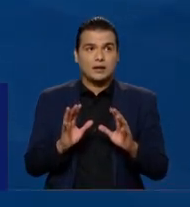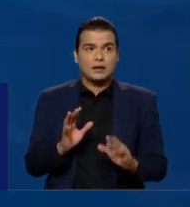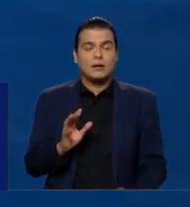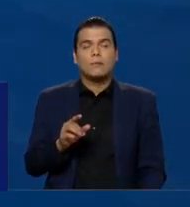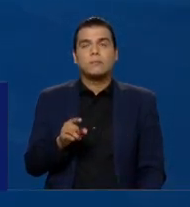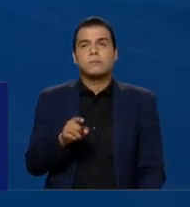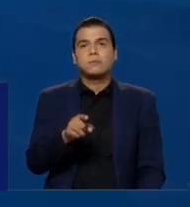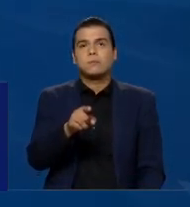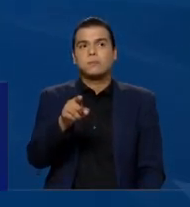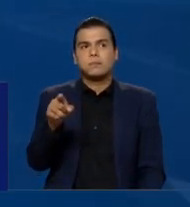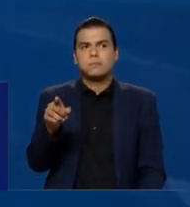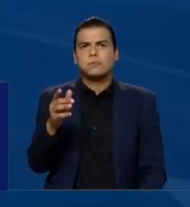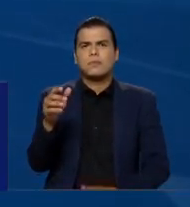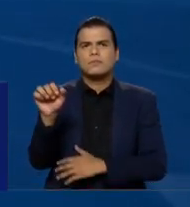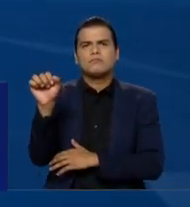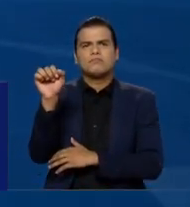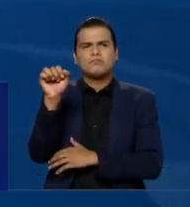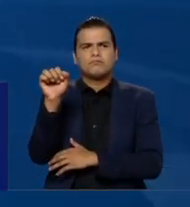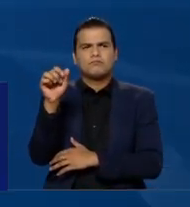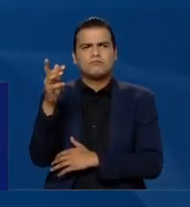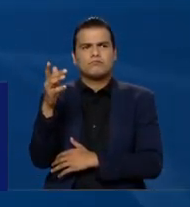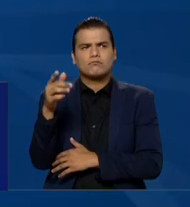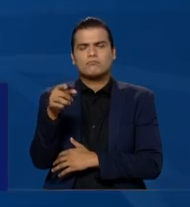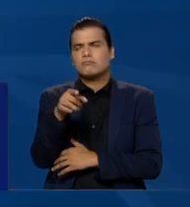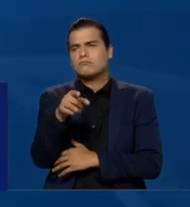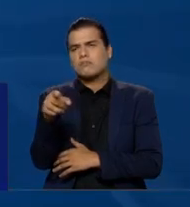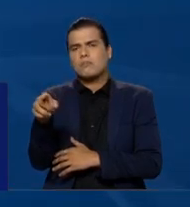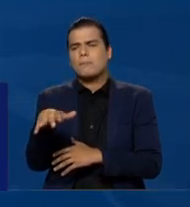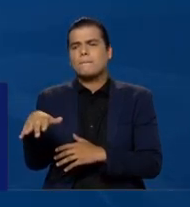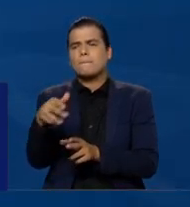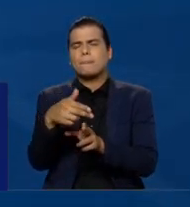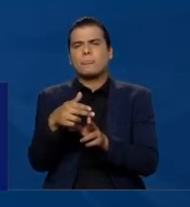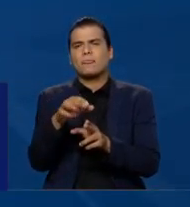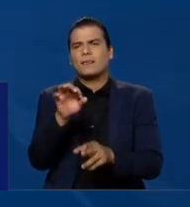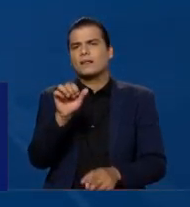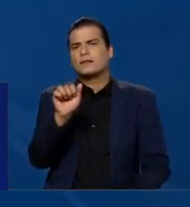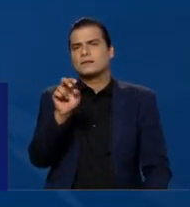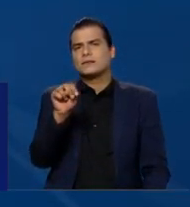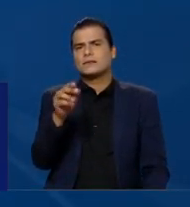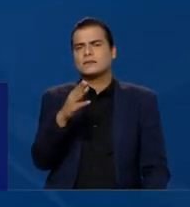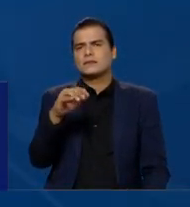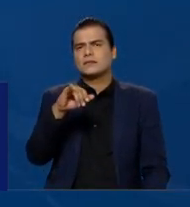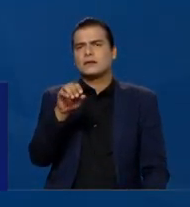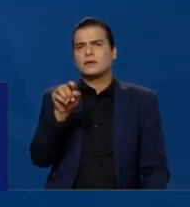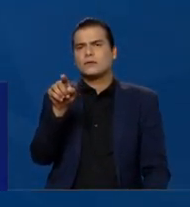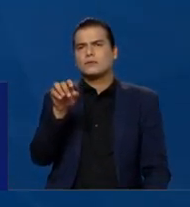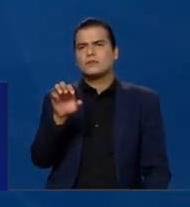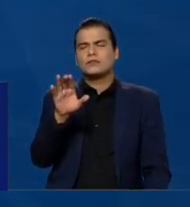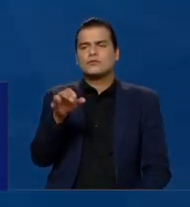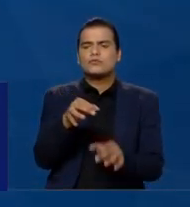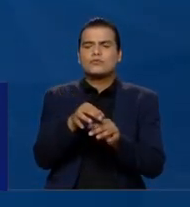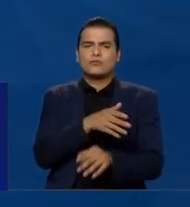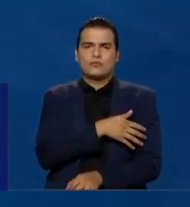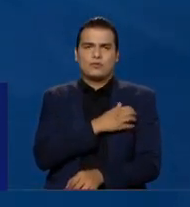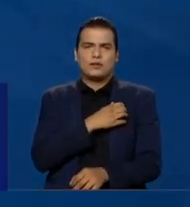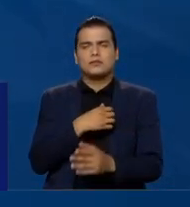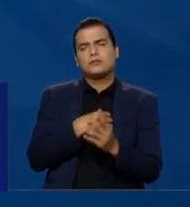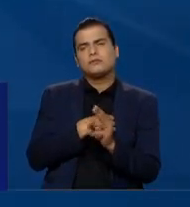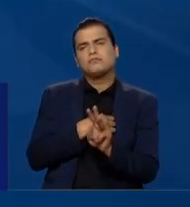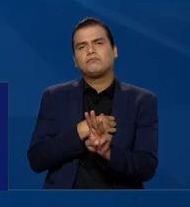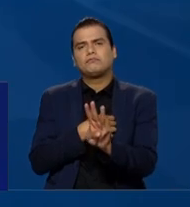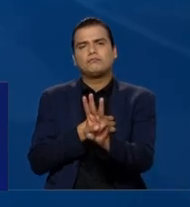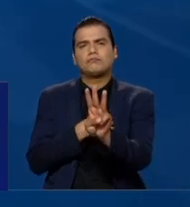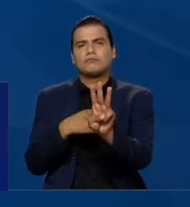vehículo particular, color rojo, sobre el sector de San José, jurisdicción del municipio de Santander de Quilichao, fueron interceptados por sujetos